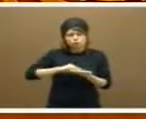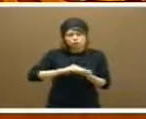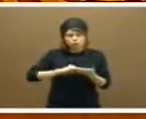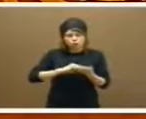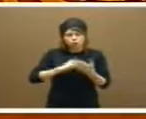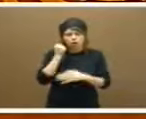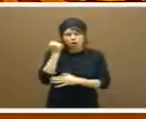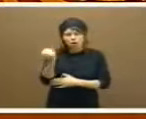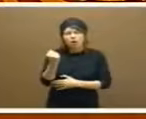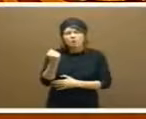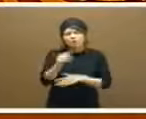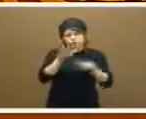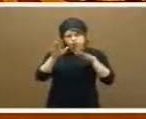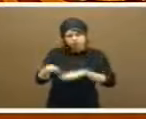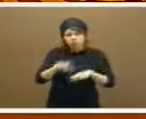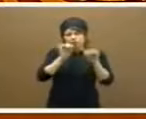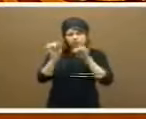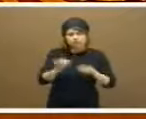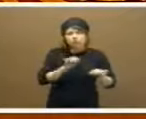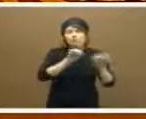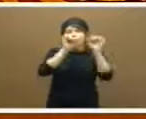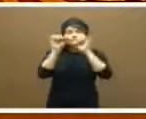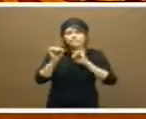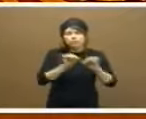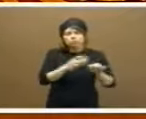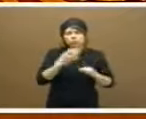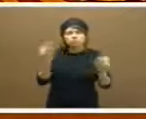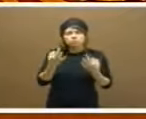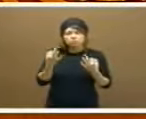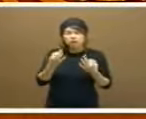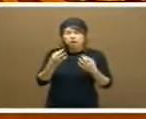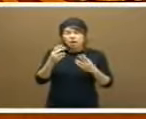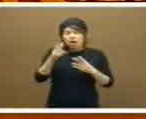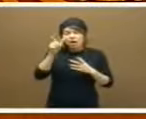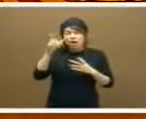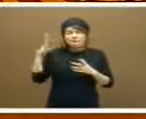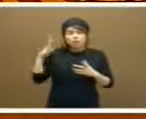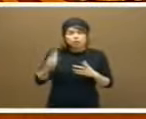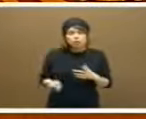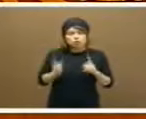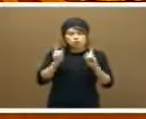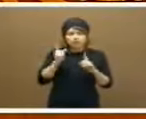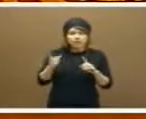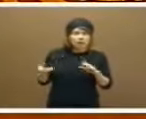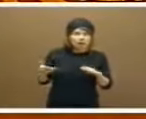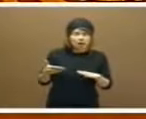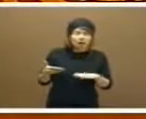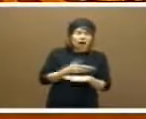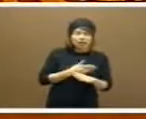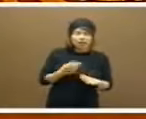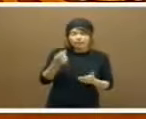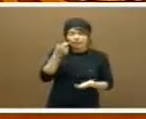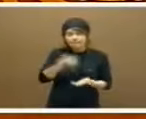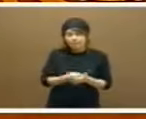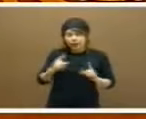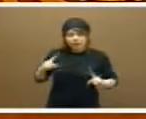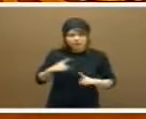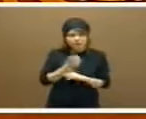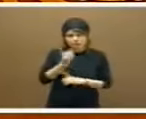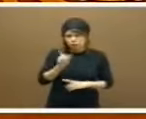que apoyan, favorecen, defienden y protegen a los empleados públicos, no solamente el anticipo de la paga extra, sino otras muchas que